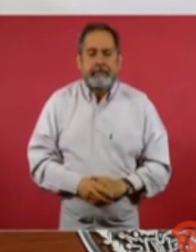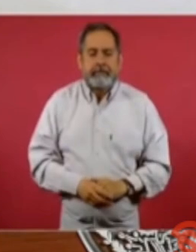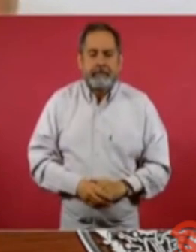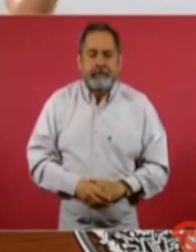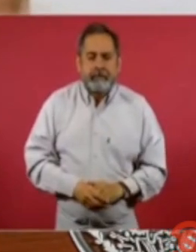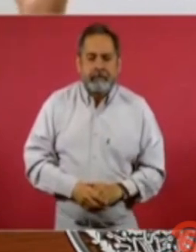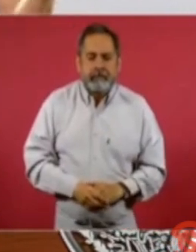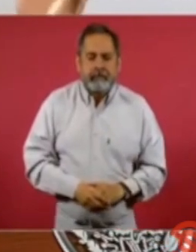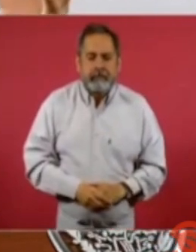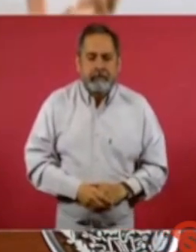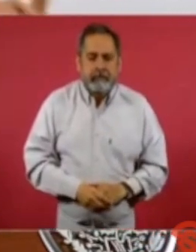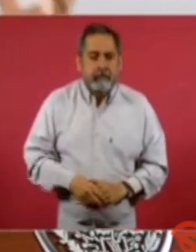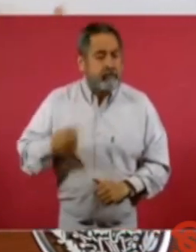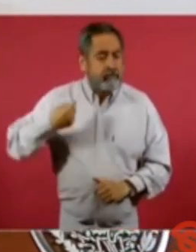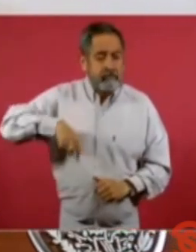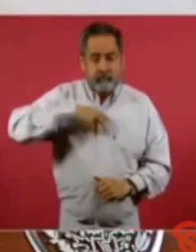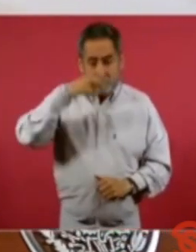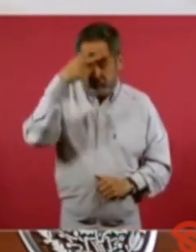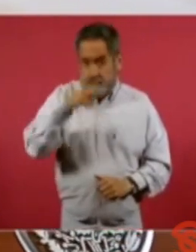Nosotros, los mexicanos,